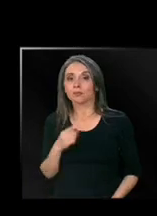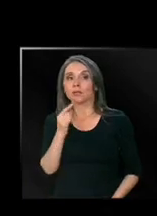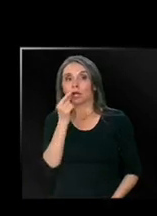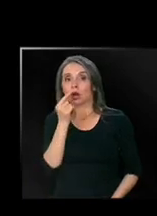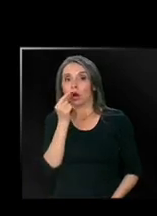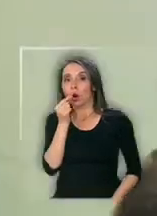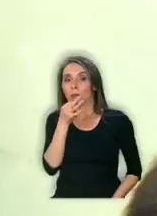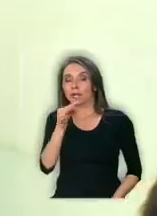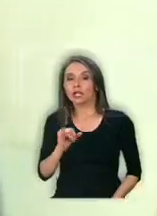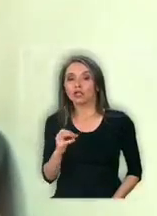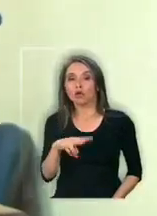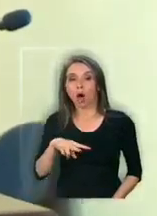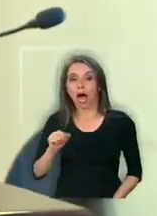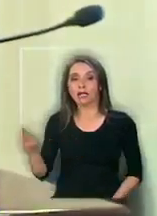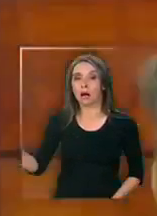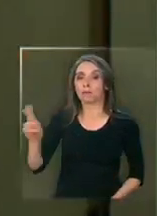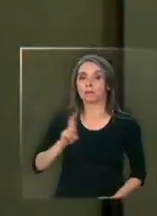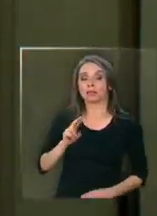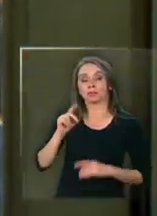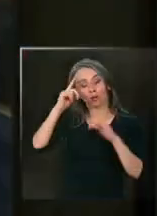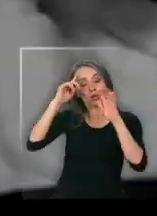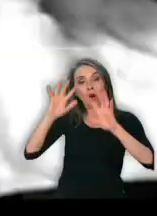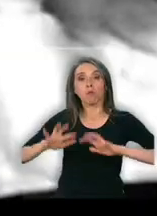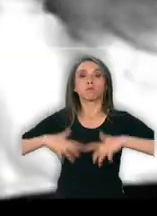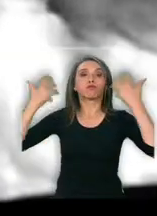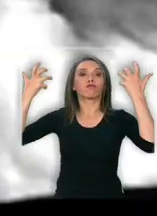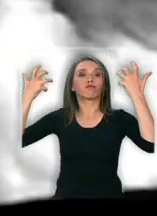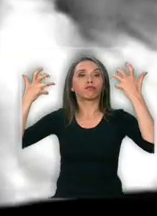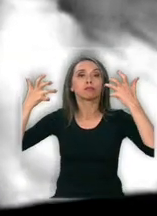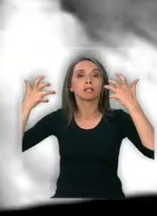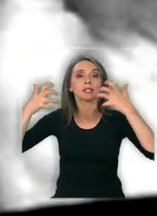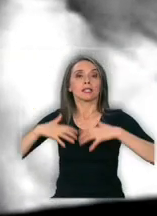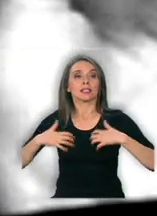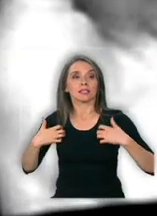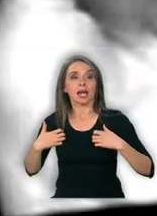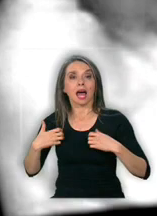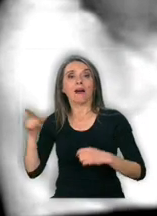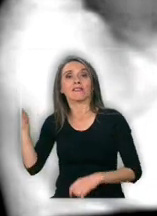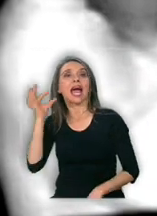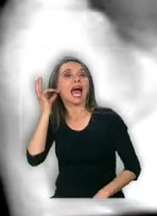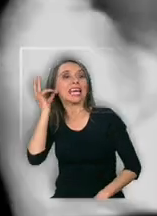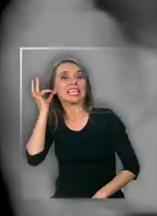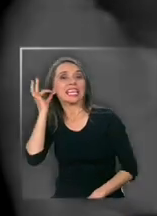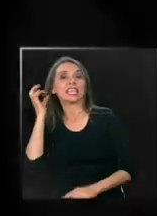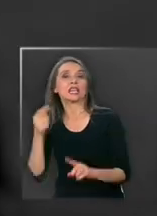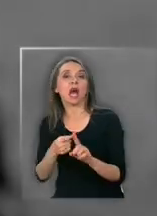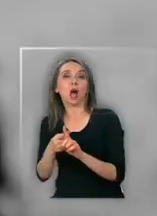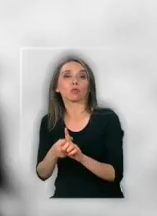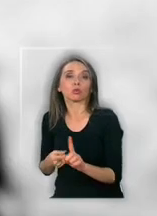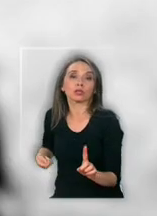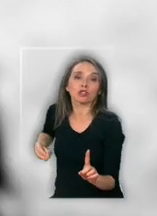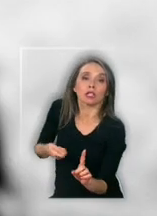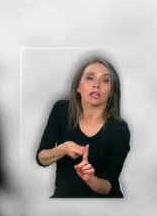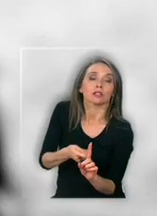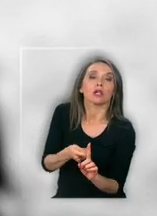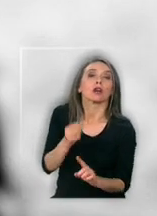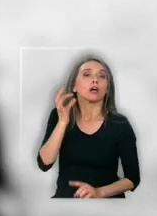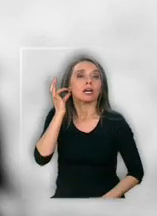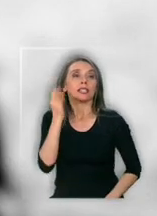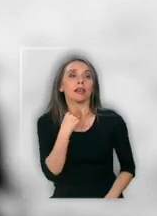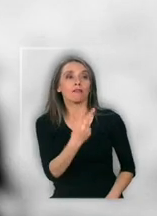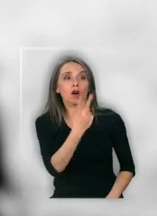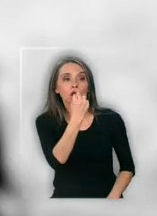Una me responde que en un arrebato de rabia le había enterrado el cuchillo. Y le digo, ¿qué